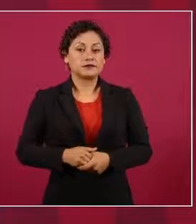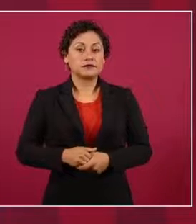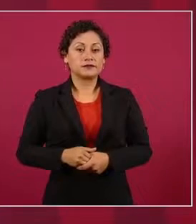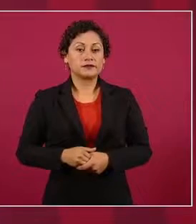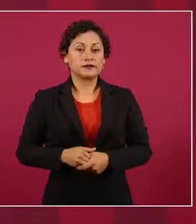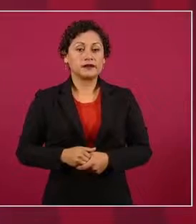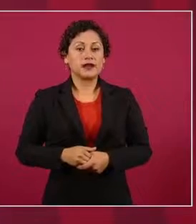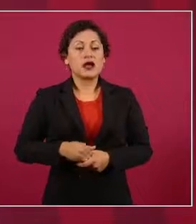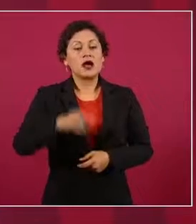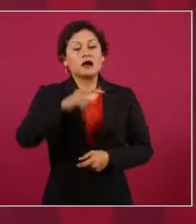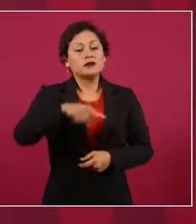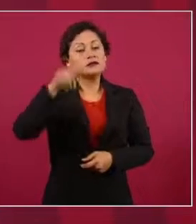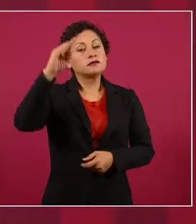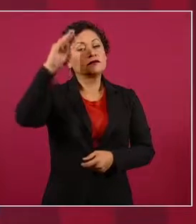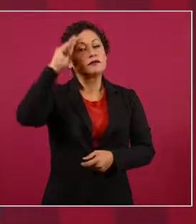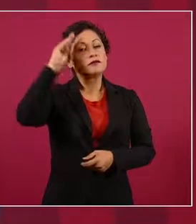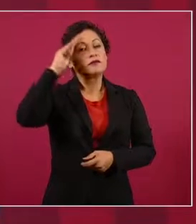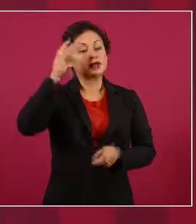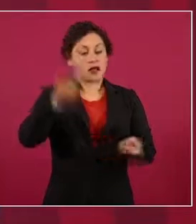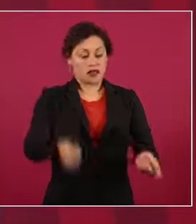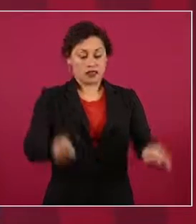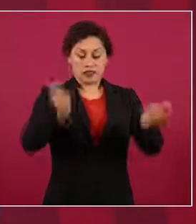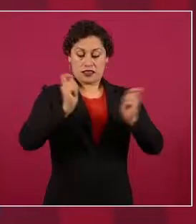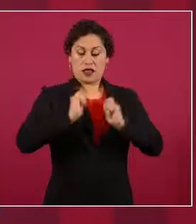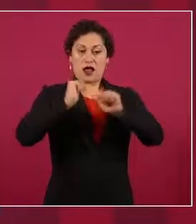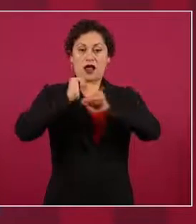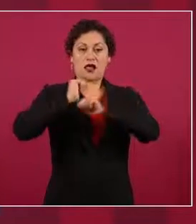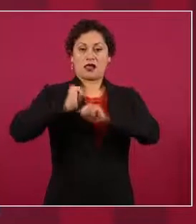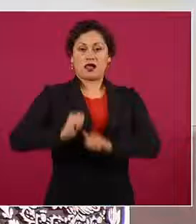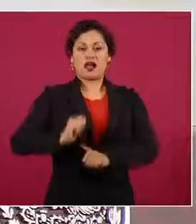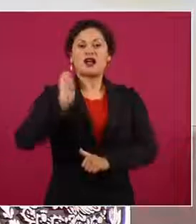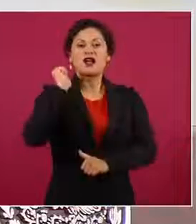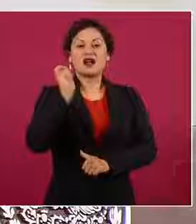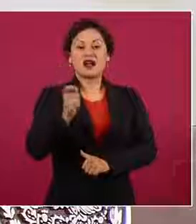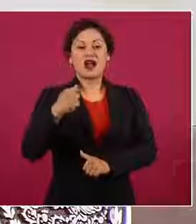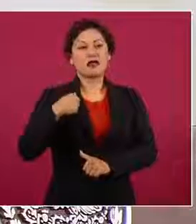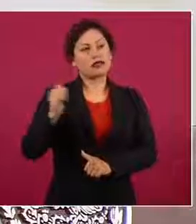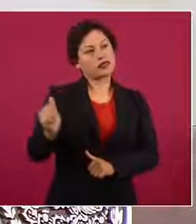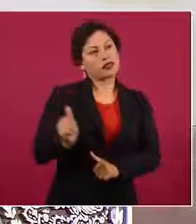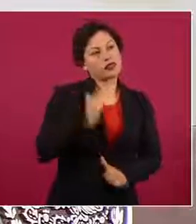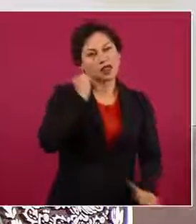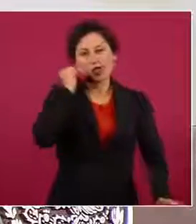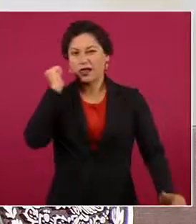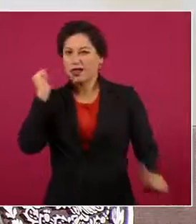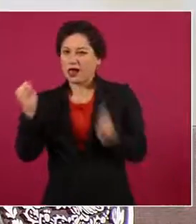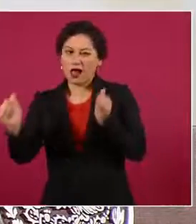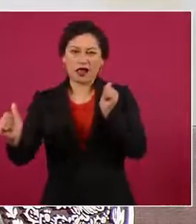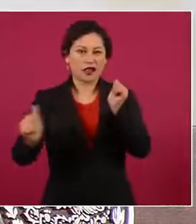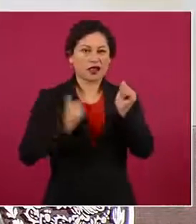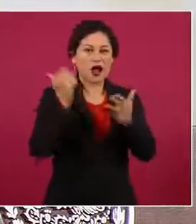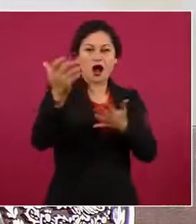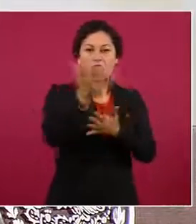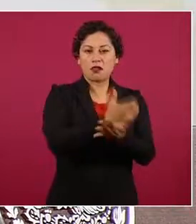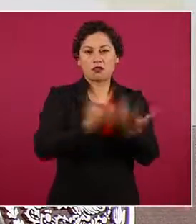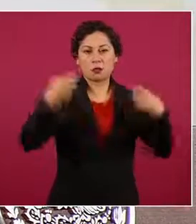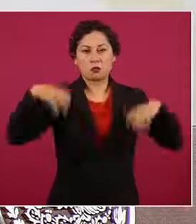aprovecharse de un cargo para enriquecerse,